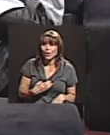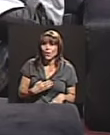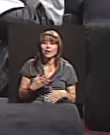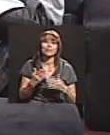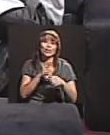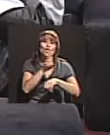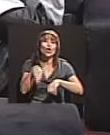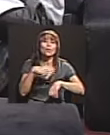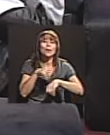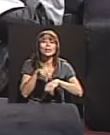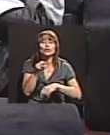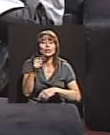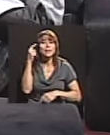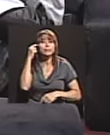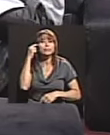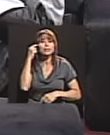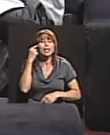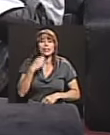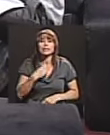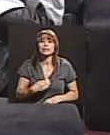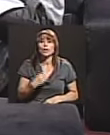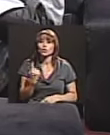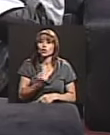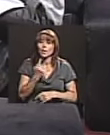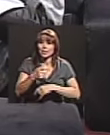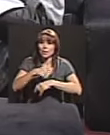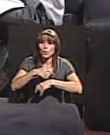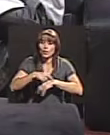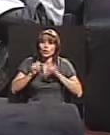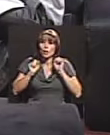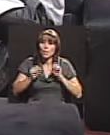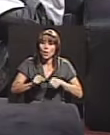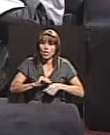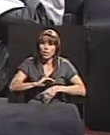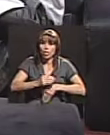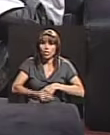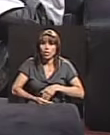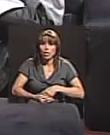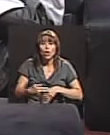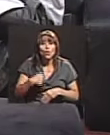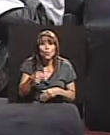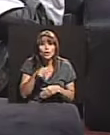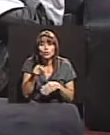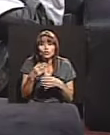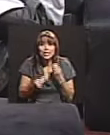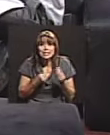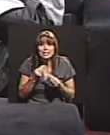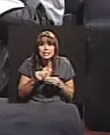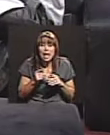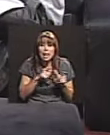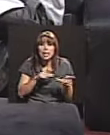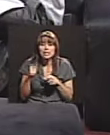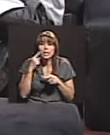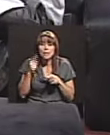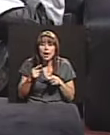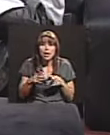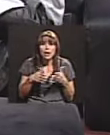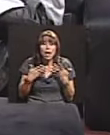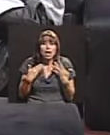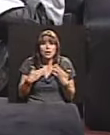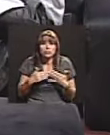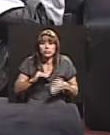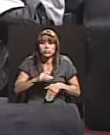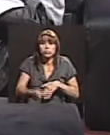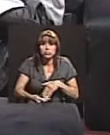deseo Solo cuando tenías ciclo reproductivo cuando usted ovula tenía ganas Claro que tiene ganas si cuando está hablando la vagina quiere que la